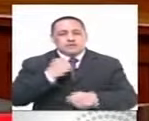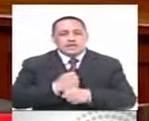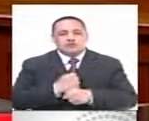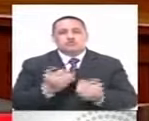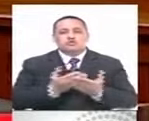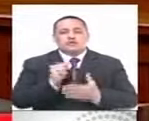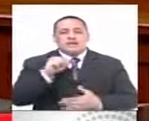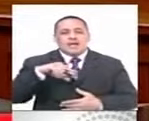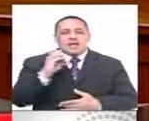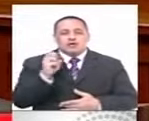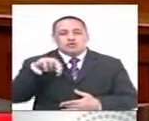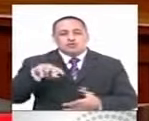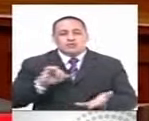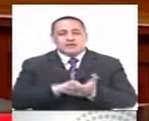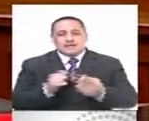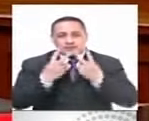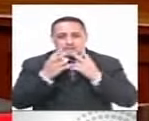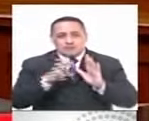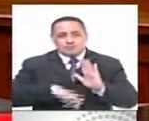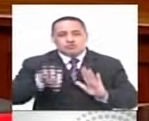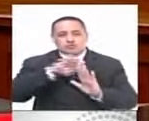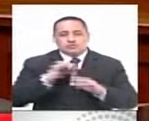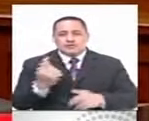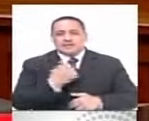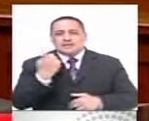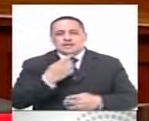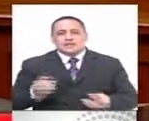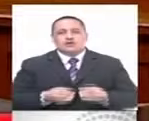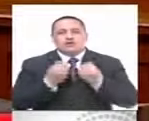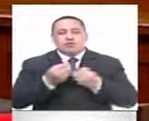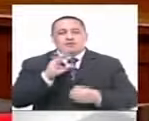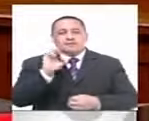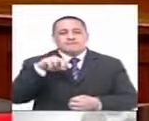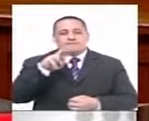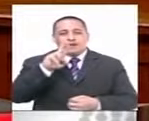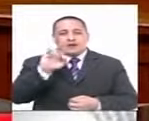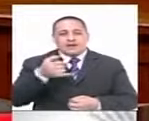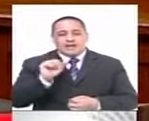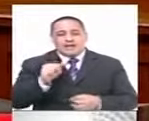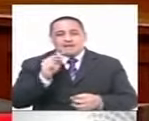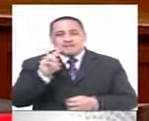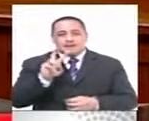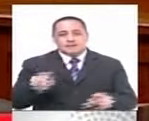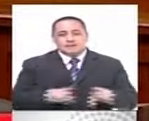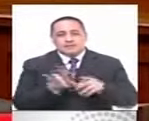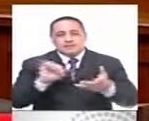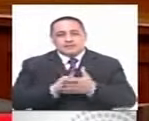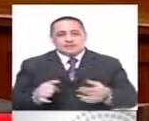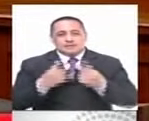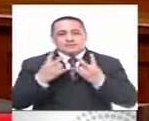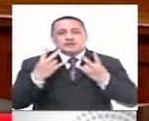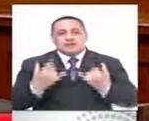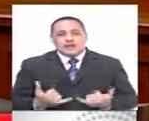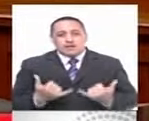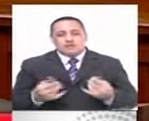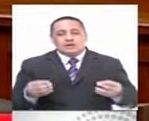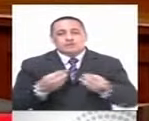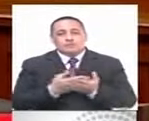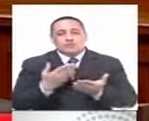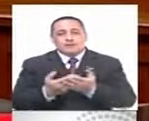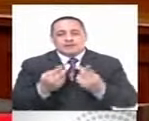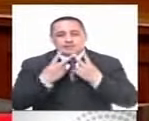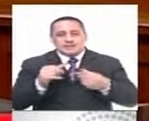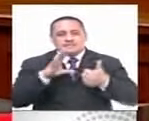Ancón, que involucra proyectos estratégicos como Franja Verde, el cual permitirá incrementar el equivalente